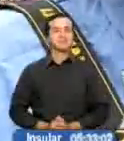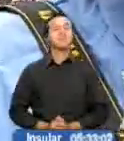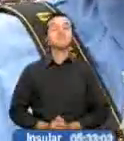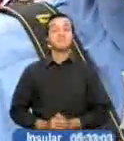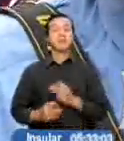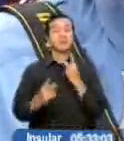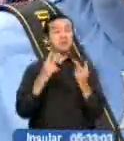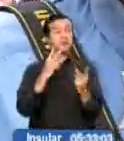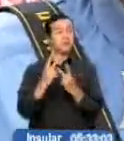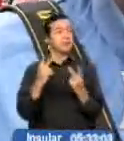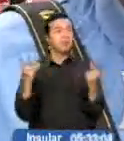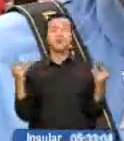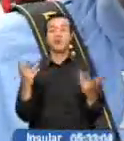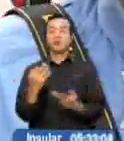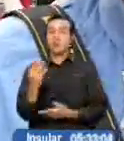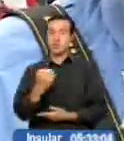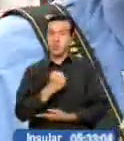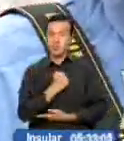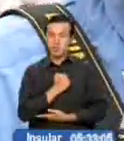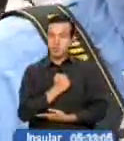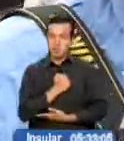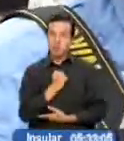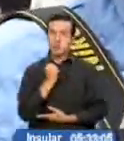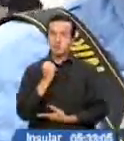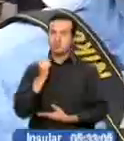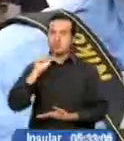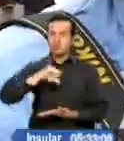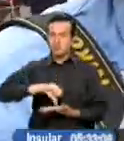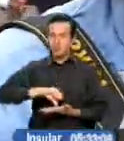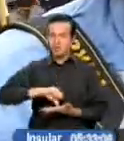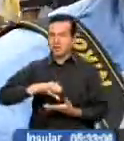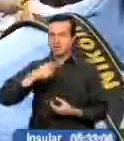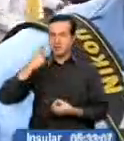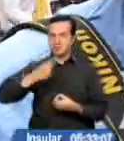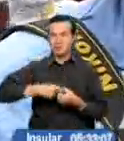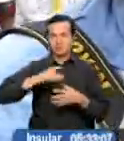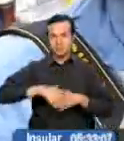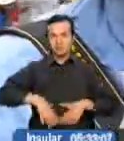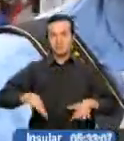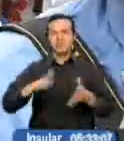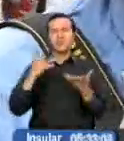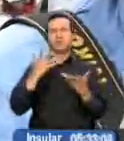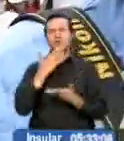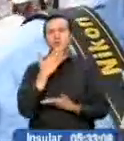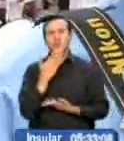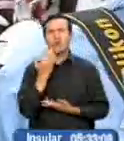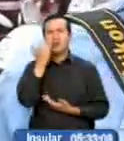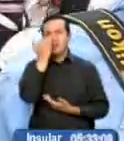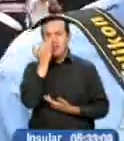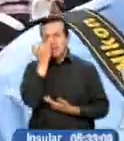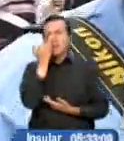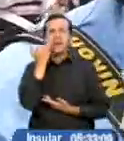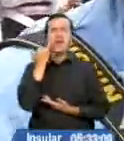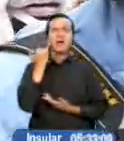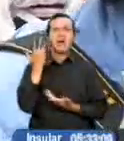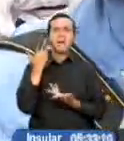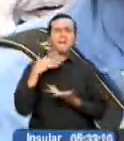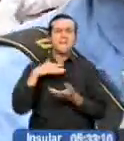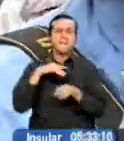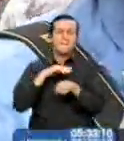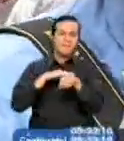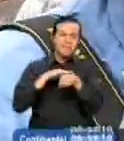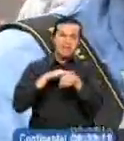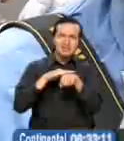Estamos viendo la riqueza de nuestra ciudad, porque esta ciudad es mestiza, esta ciudad es indígena, esta ciudad también